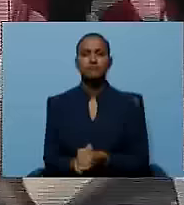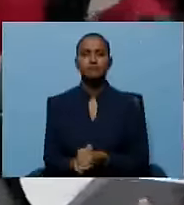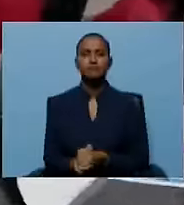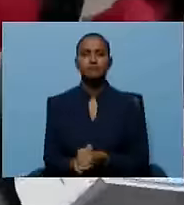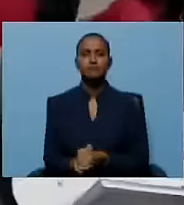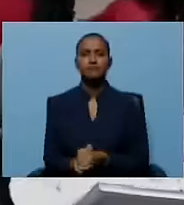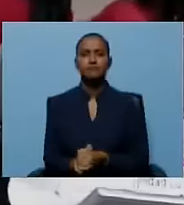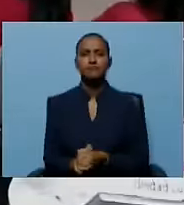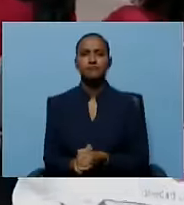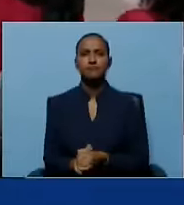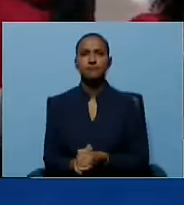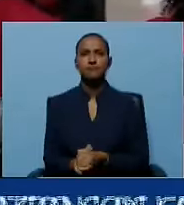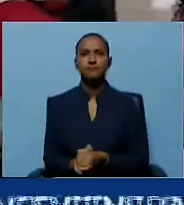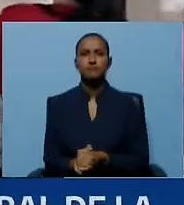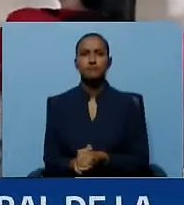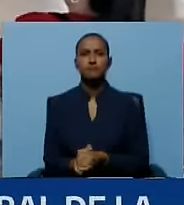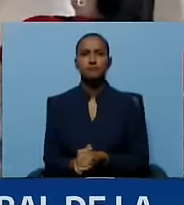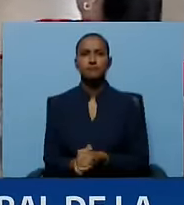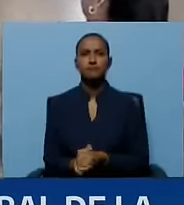Cuando nosotros,